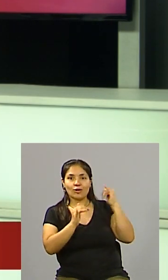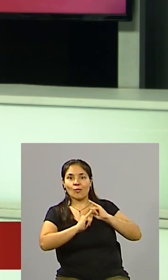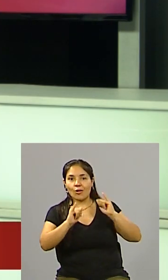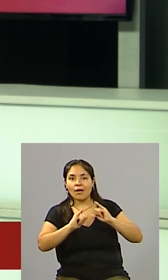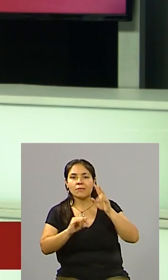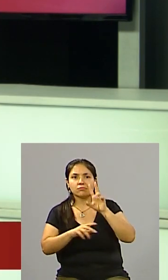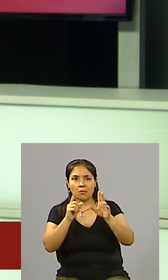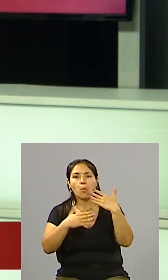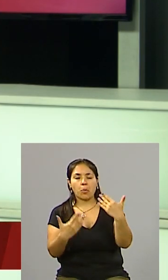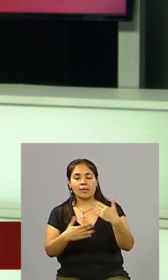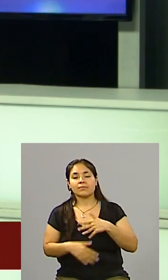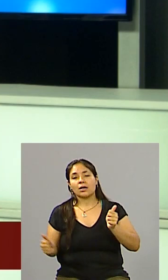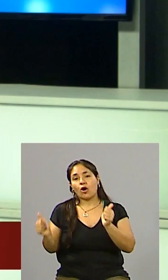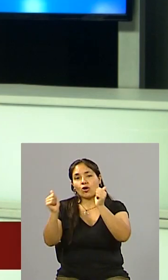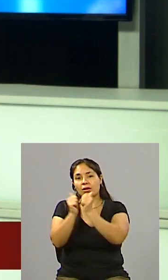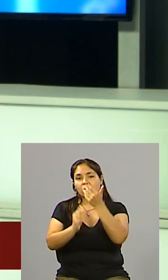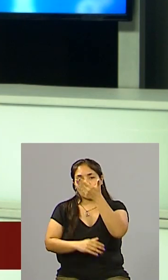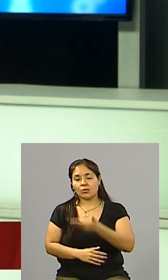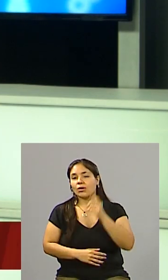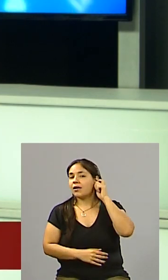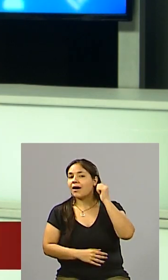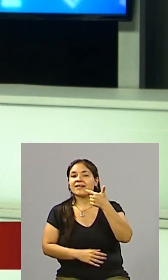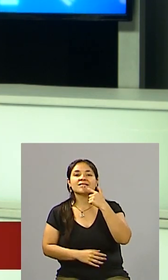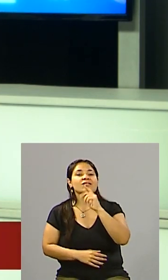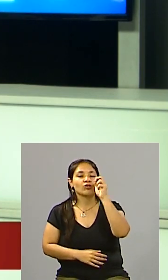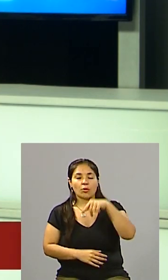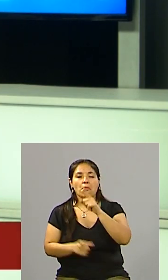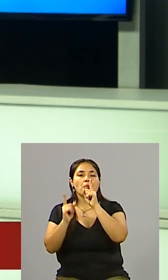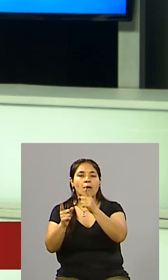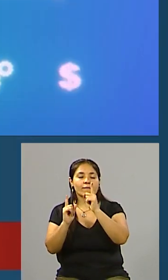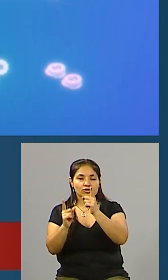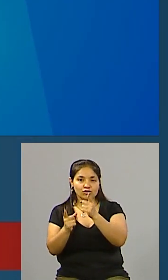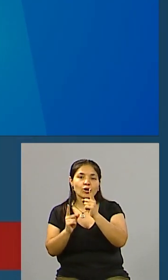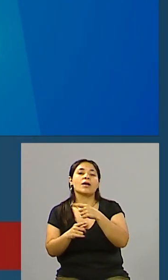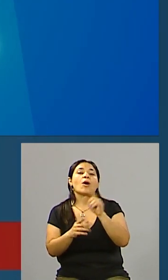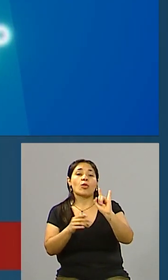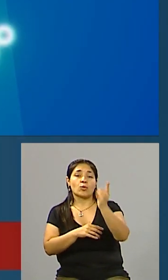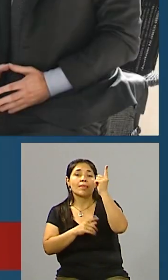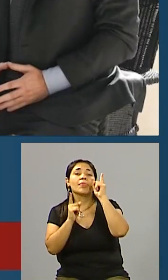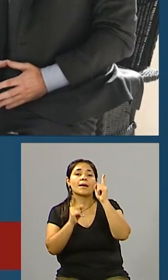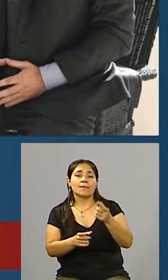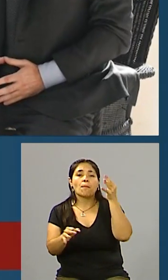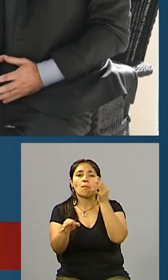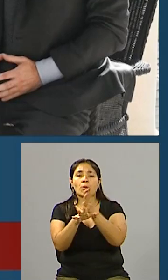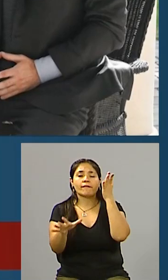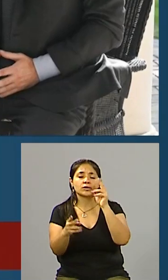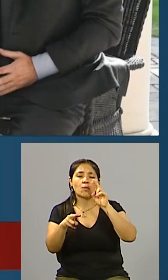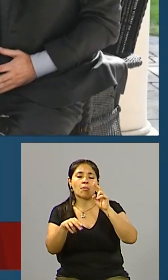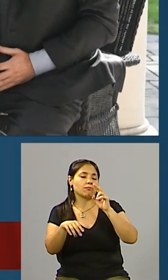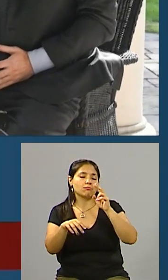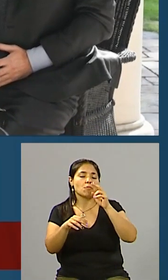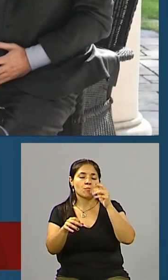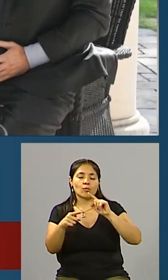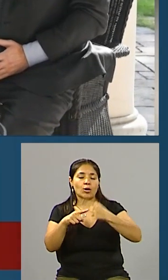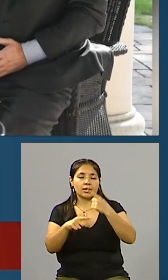con Gastón Muti, politólogo y también docente universitario, analizando lo que significa el triunfo de